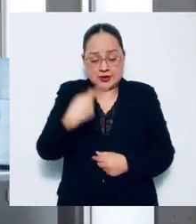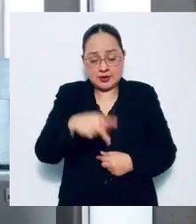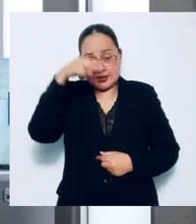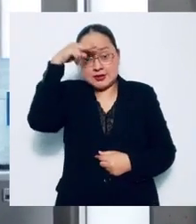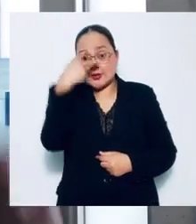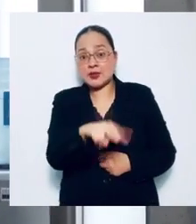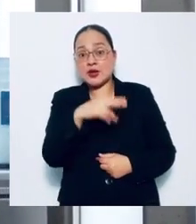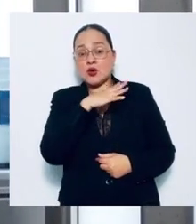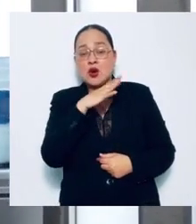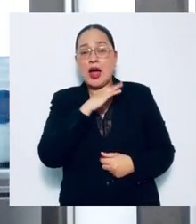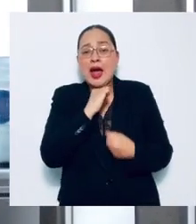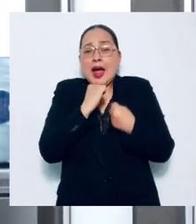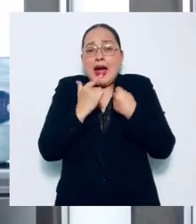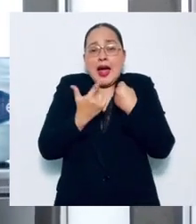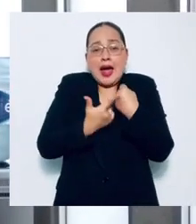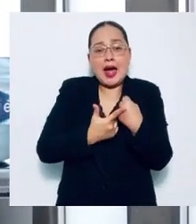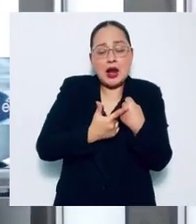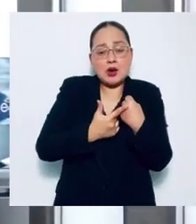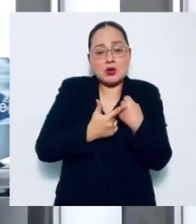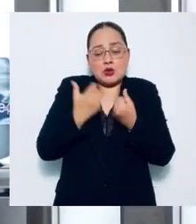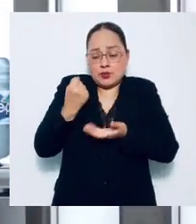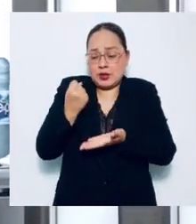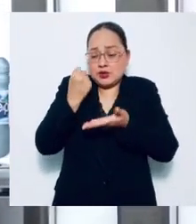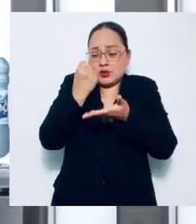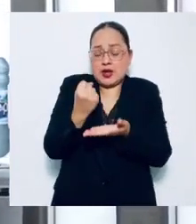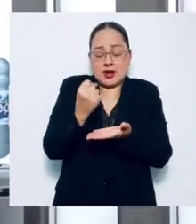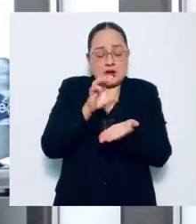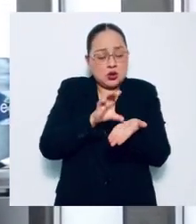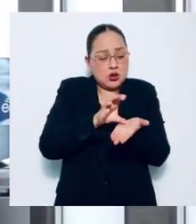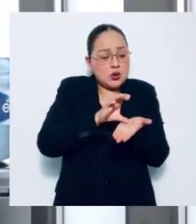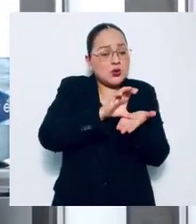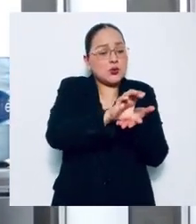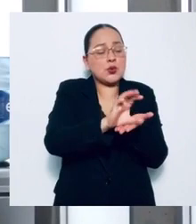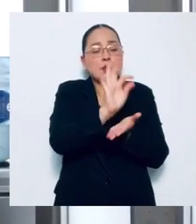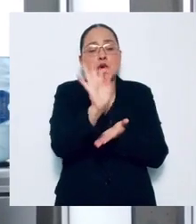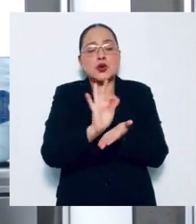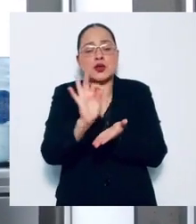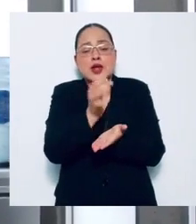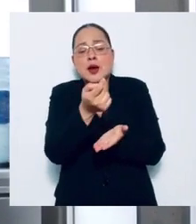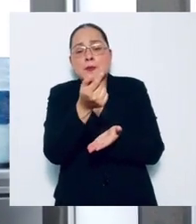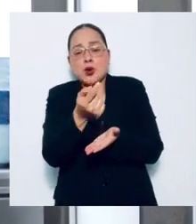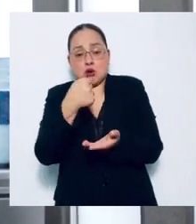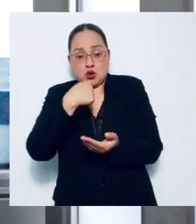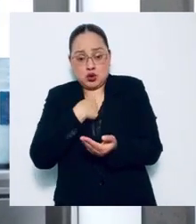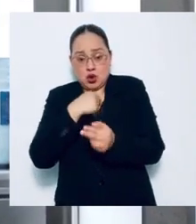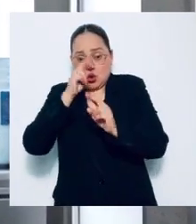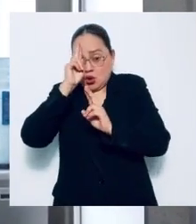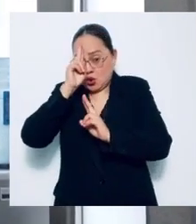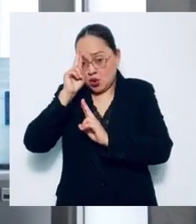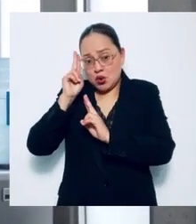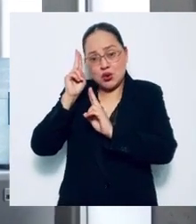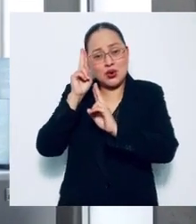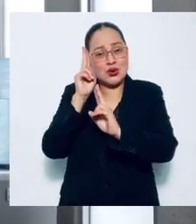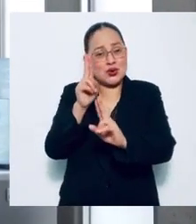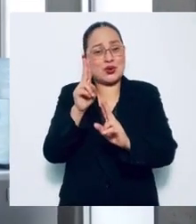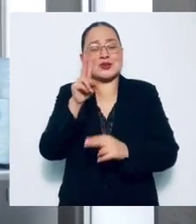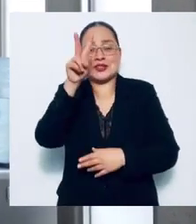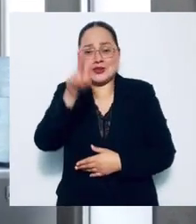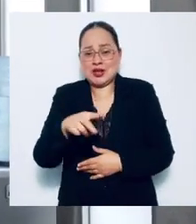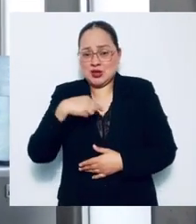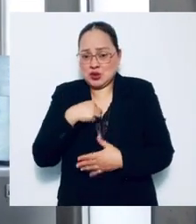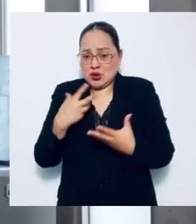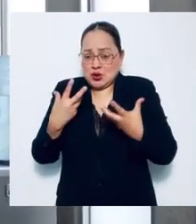país reciben una partecita del presupuesto público. Yo tuve ese honor de